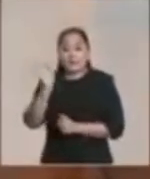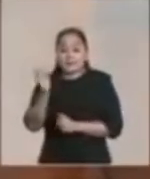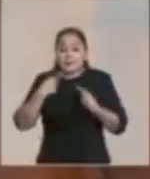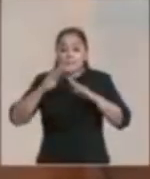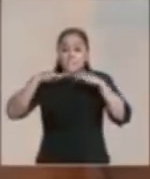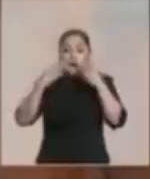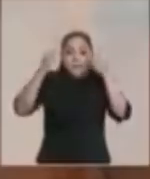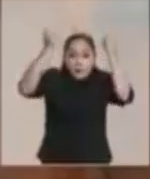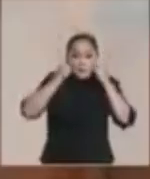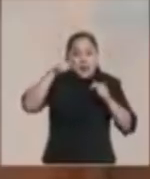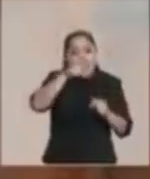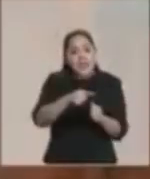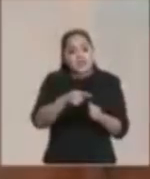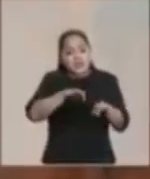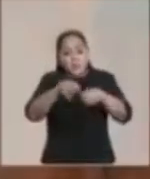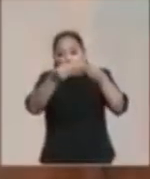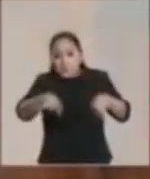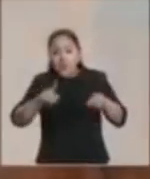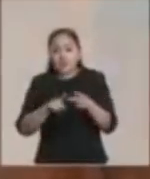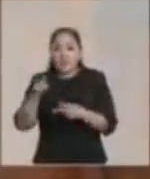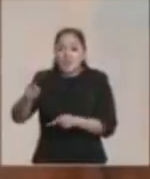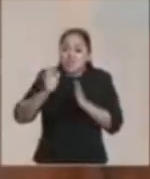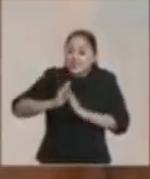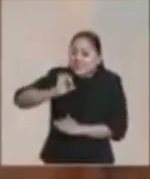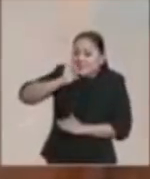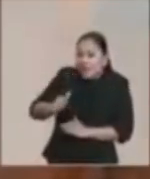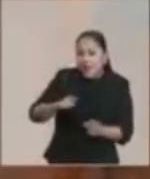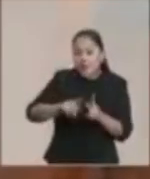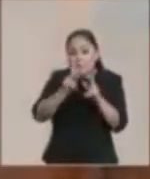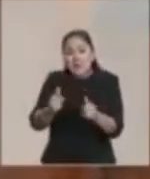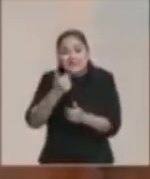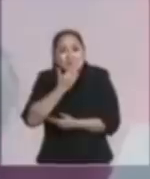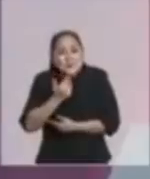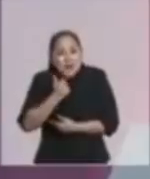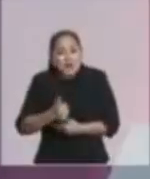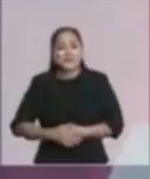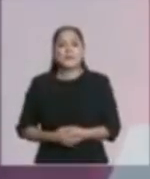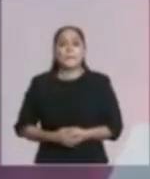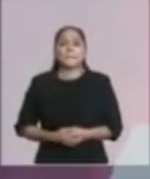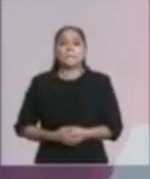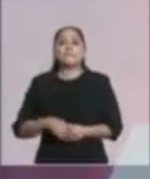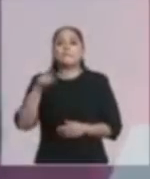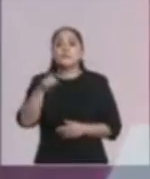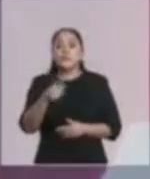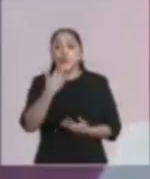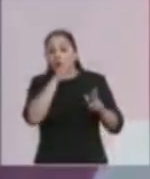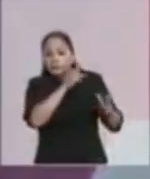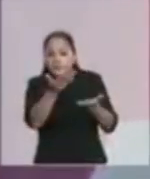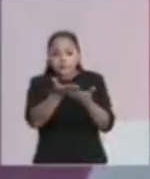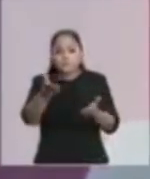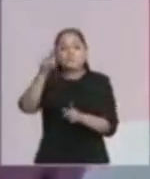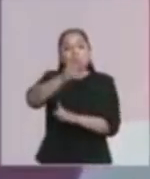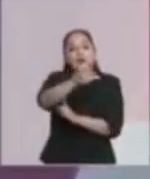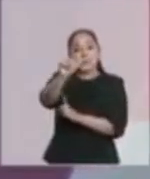organizado han perdido sus empleos, su tranquilidad y su paz. Gracias. Si no hay réplica, Ricardo